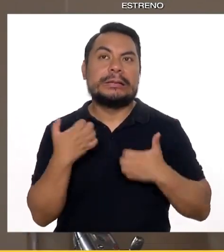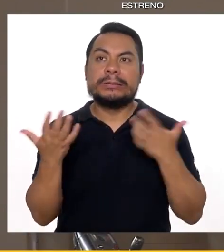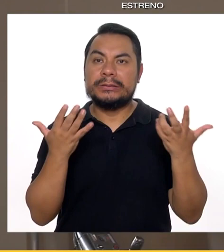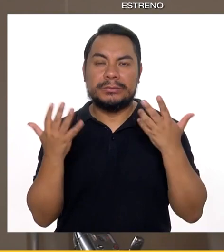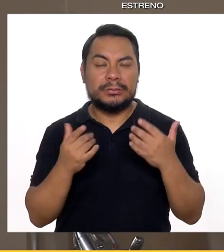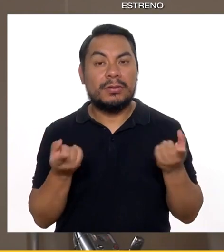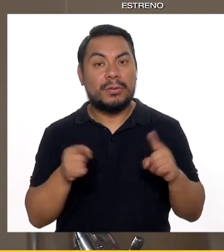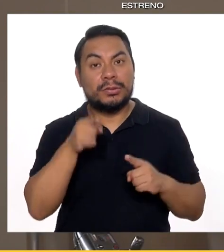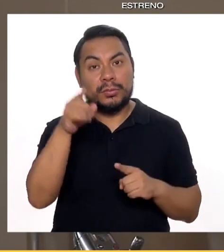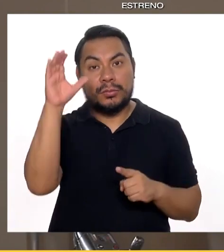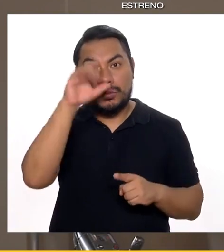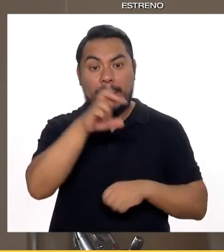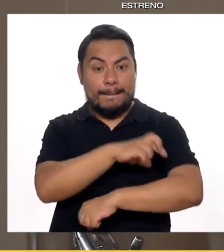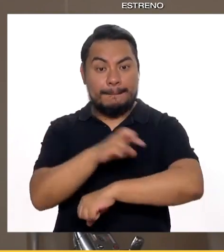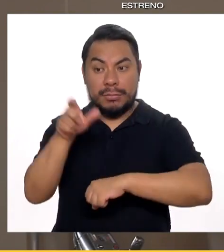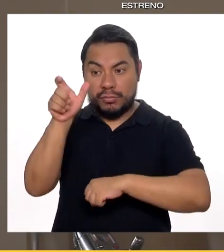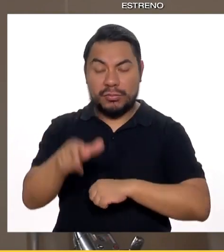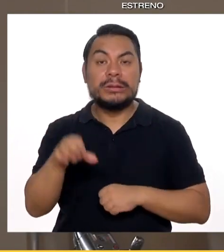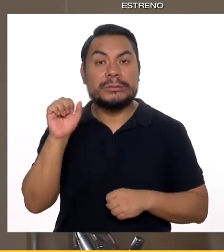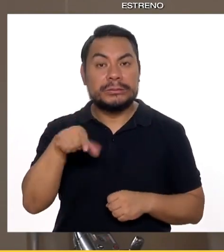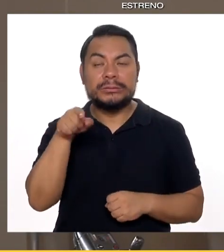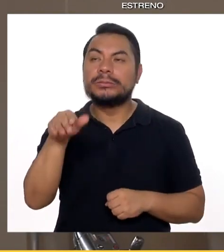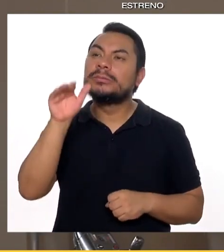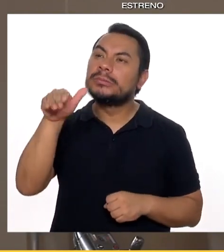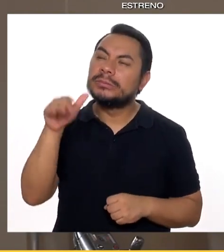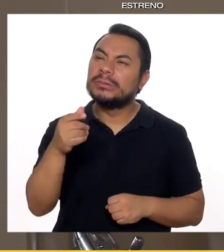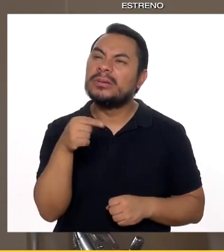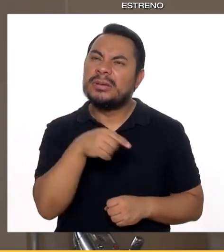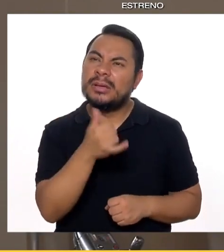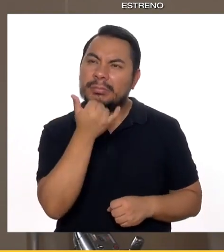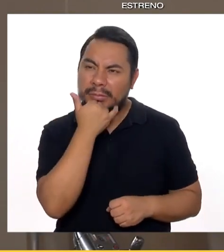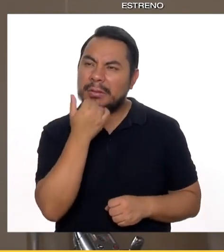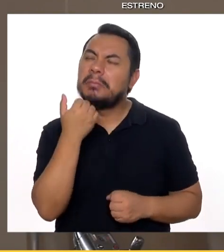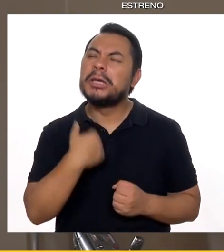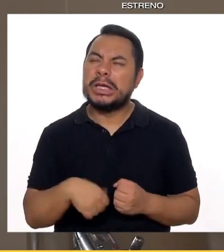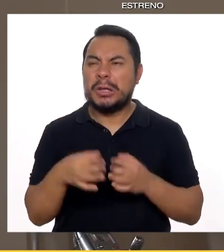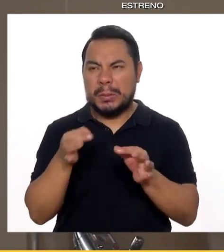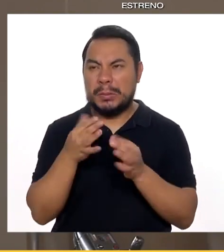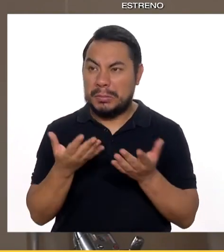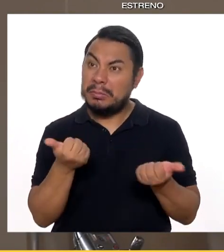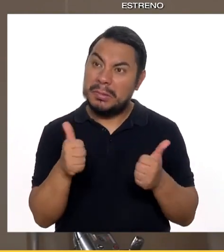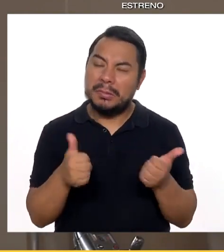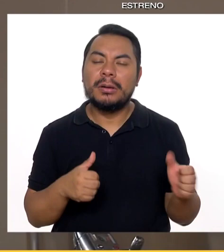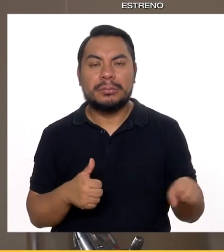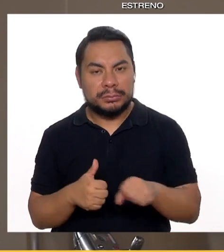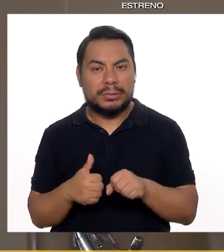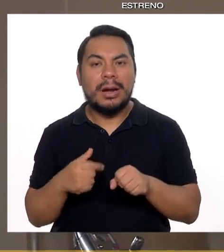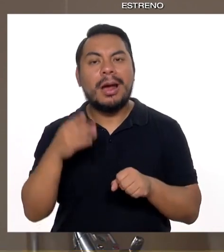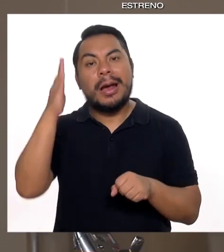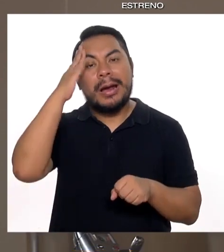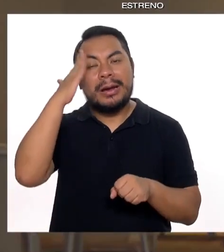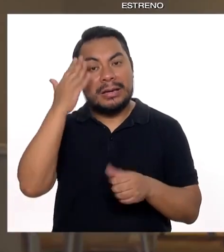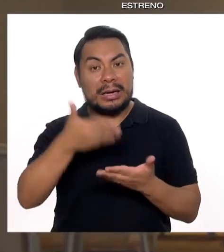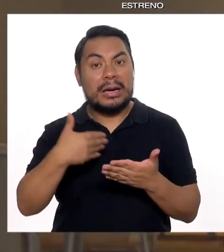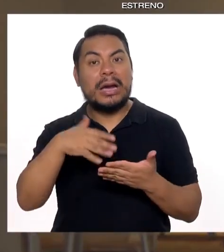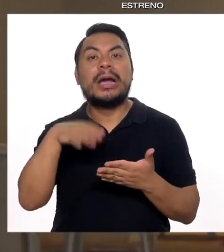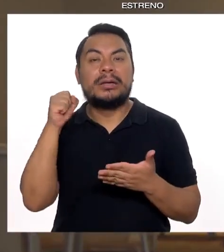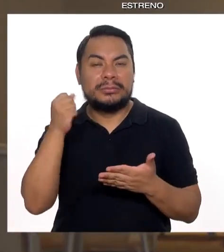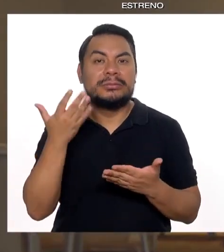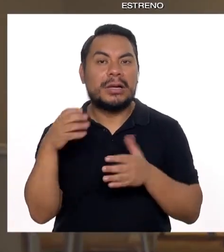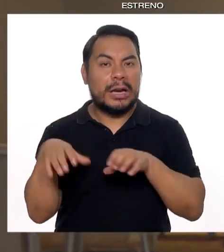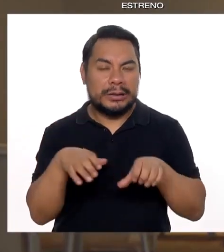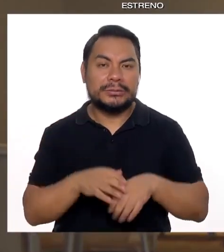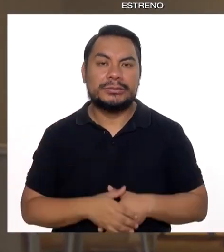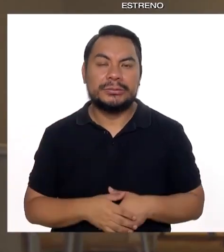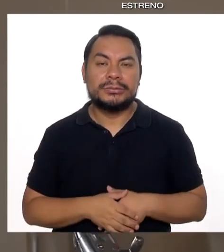emocional. Pero cuando tú buscas ayuda profesional y entiendes lo que está pasando con tu hijo, vas a poder tomar acción. Otra cosa muy